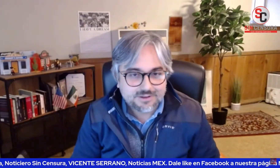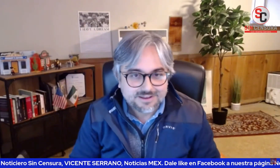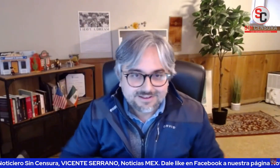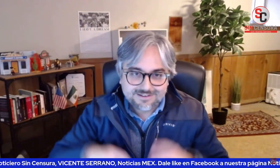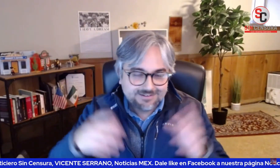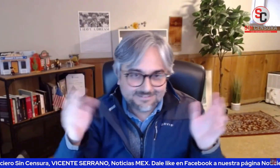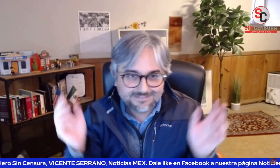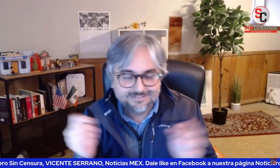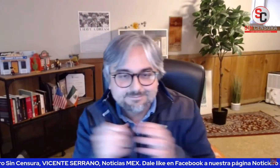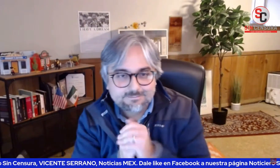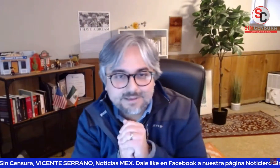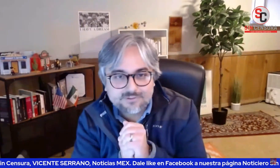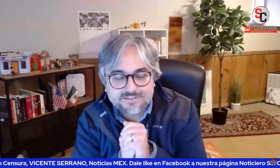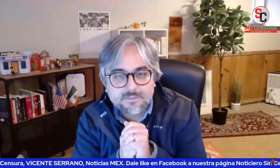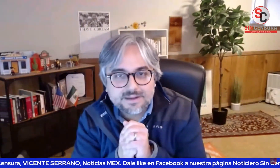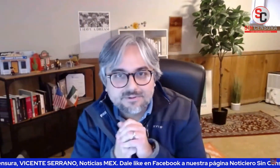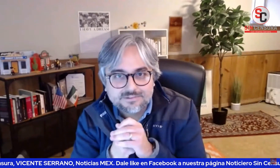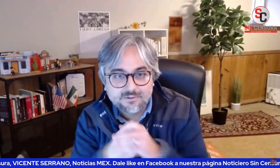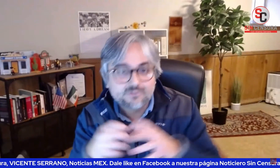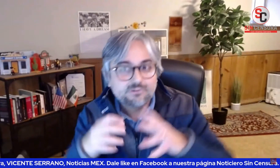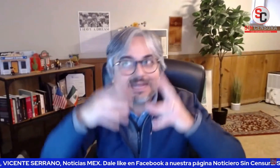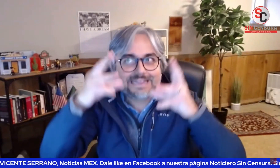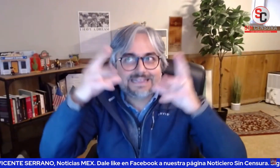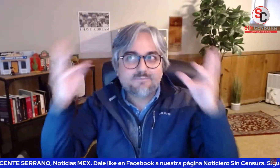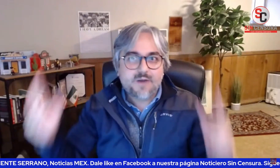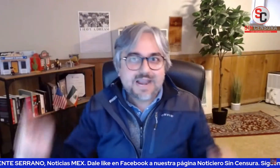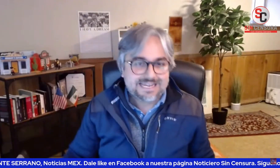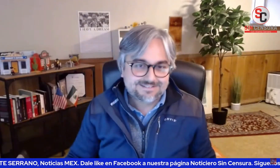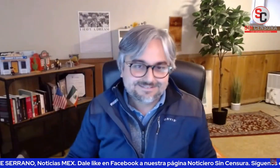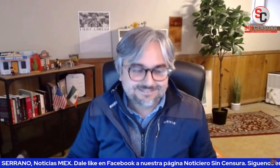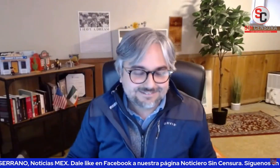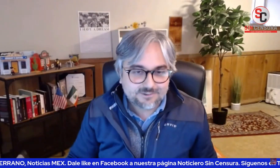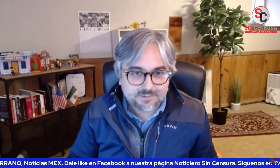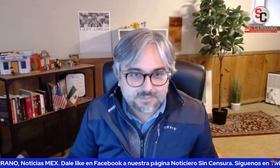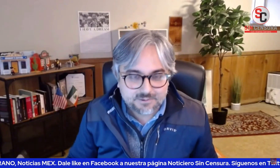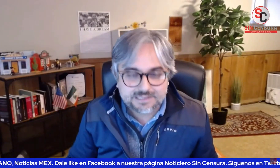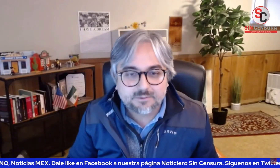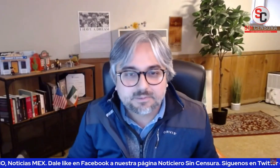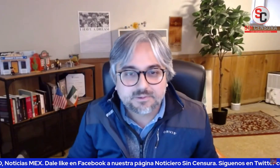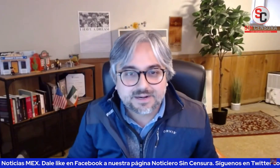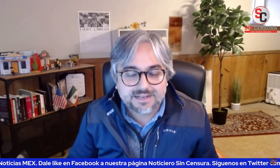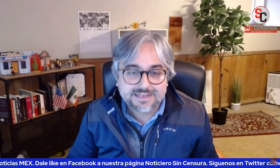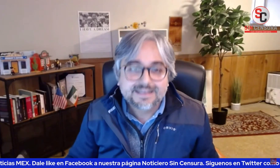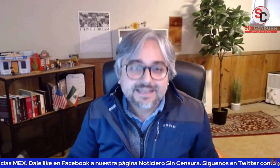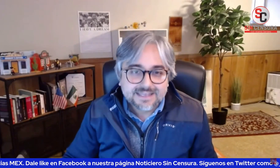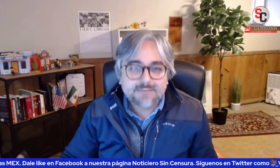los, vaya usted a saber, ¿no? Los Loret de Mola, ¿no? Esos apellidos de